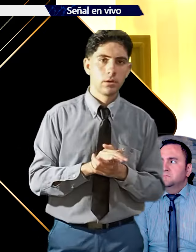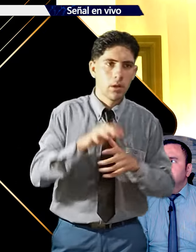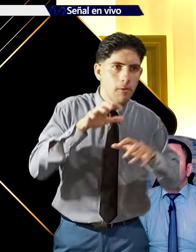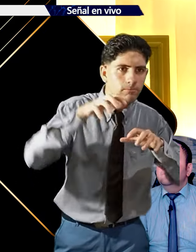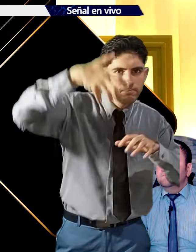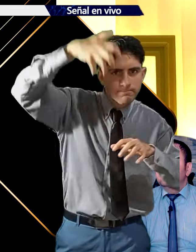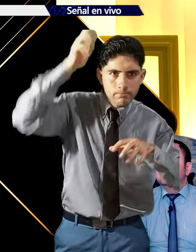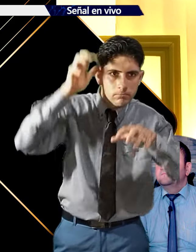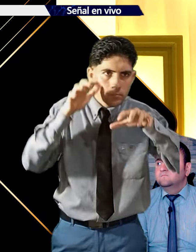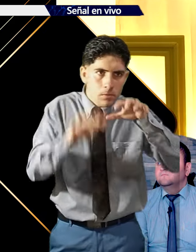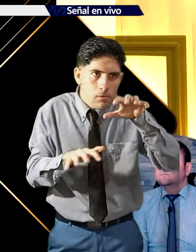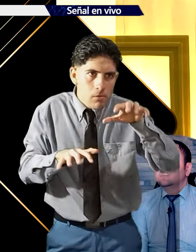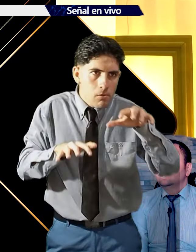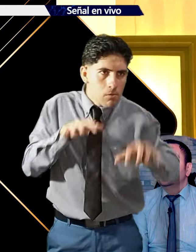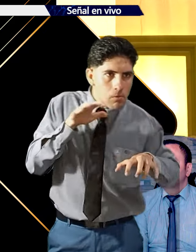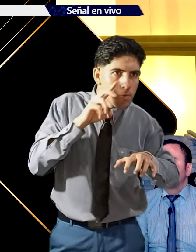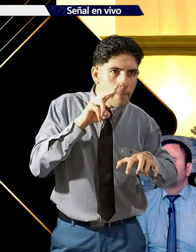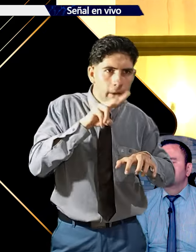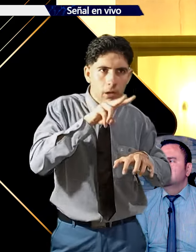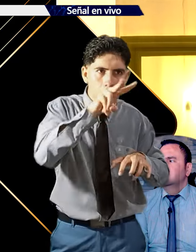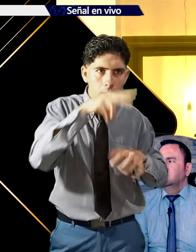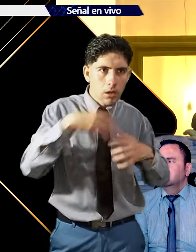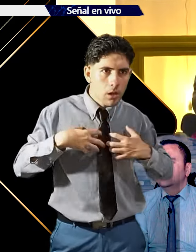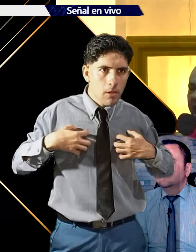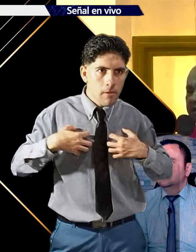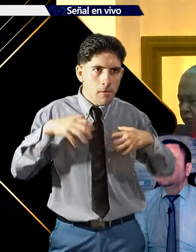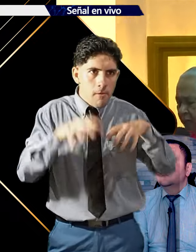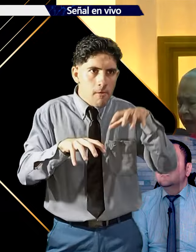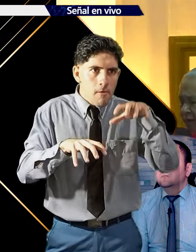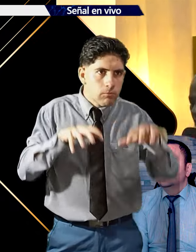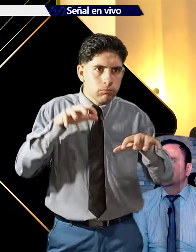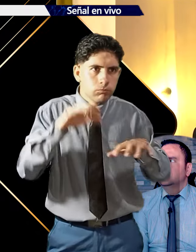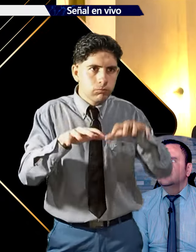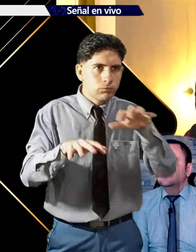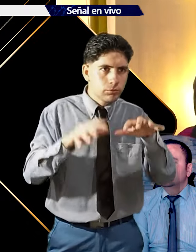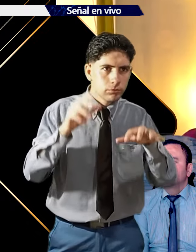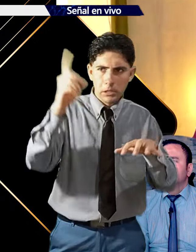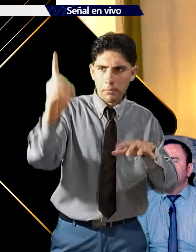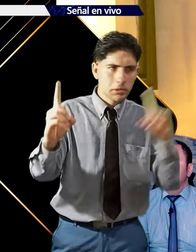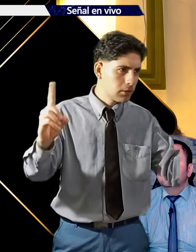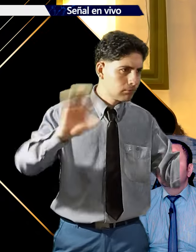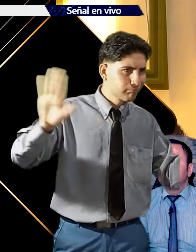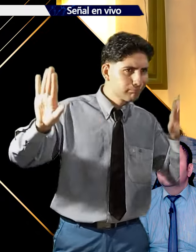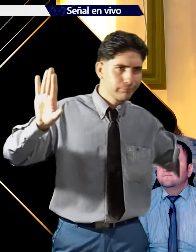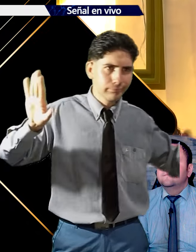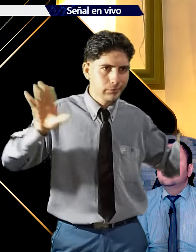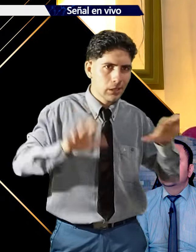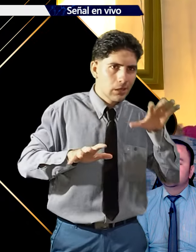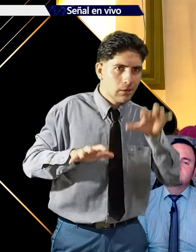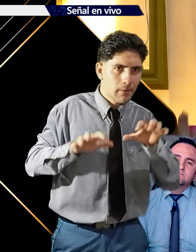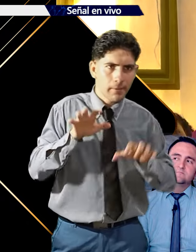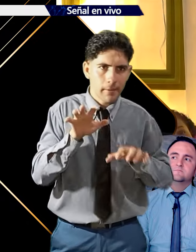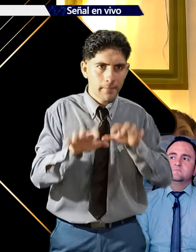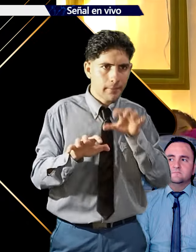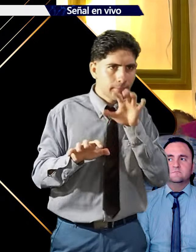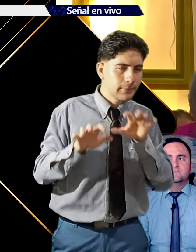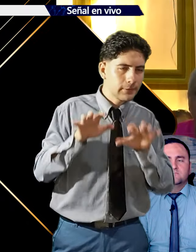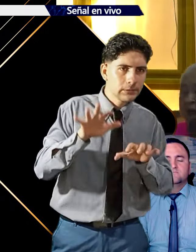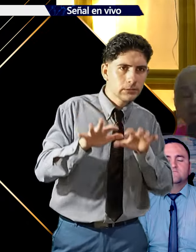las personas trataban de entretenerlo con algo, pero el león seguía. Y yo miraba como el león y